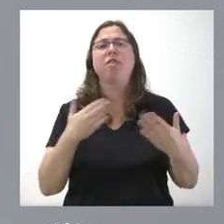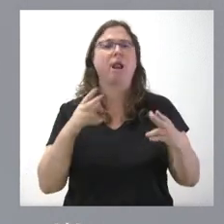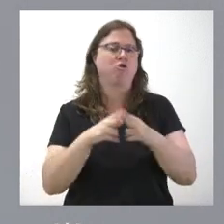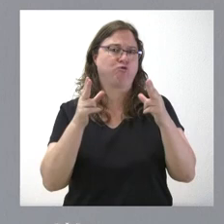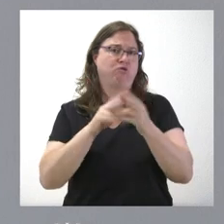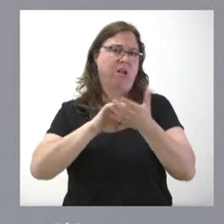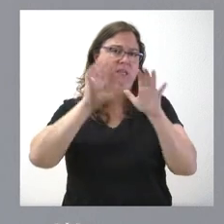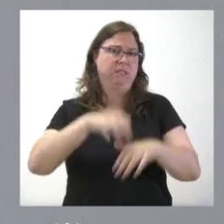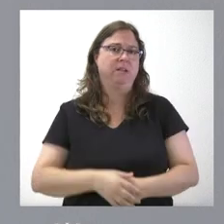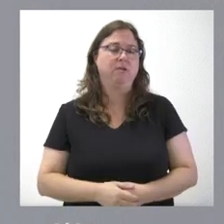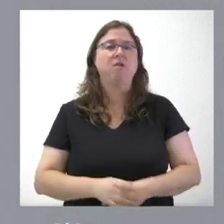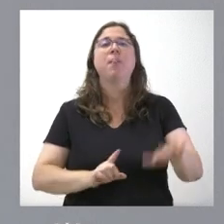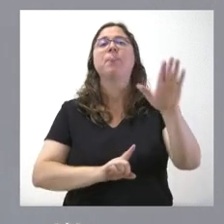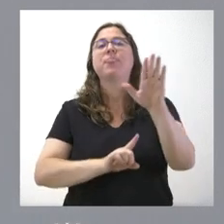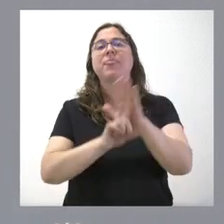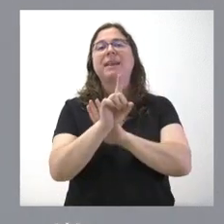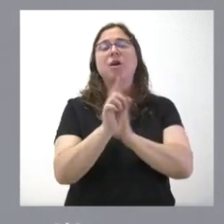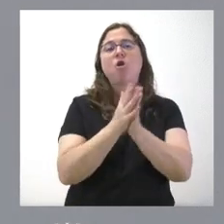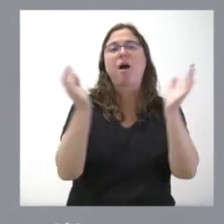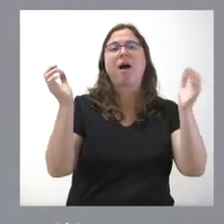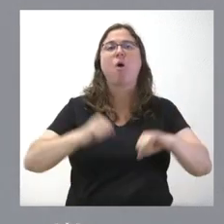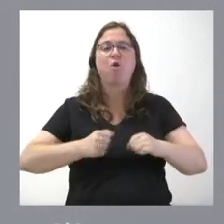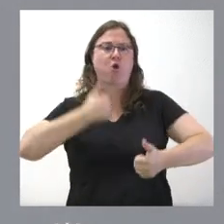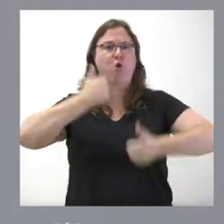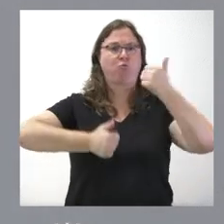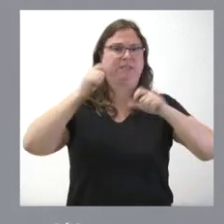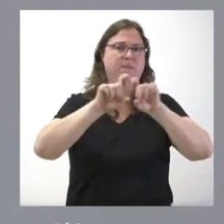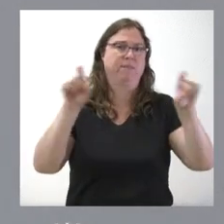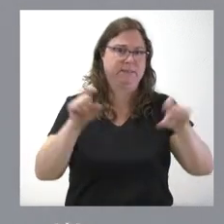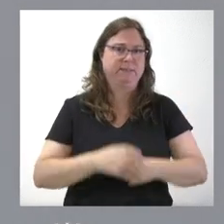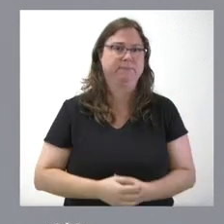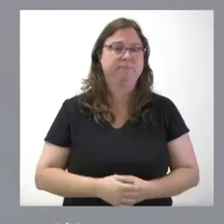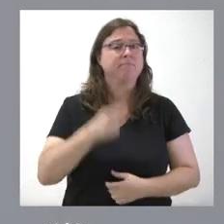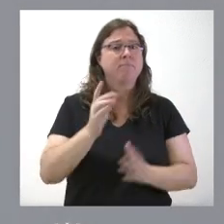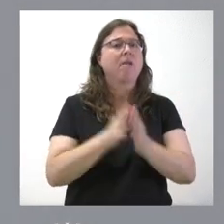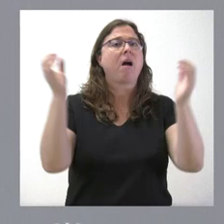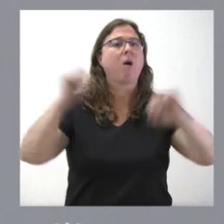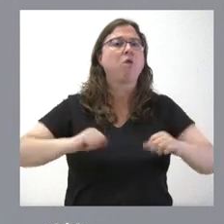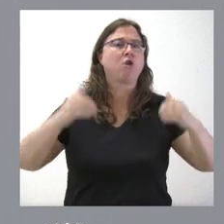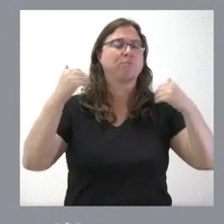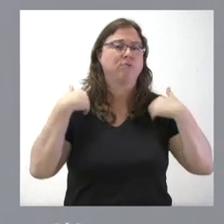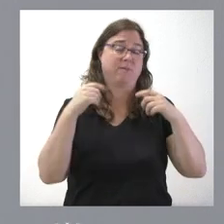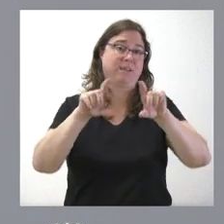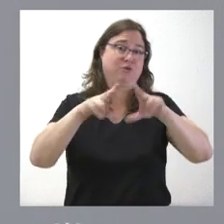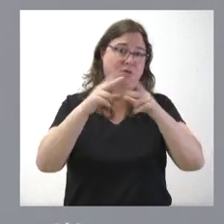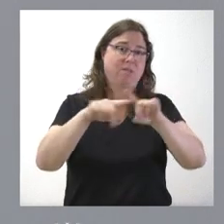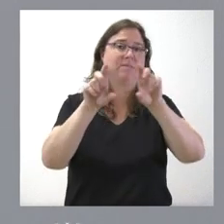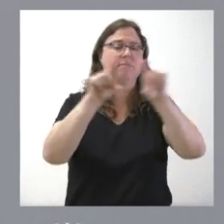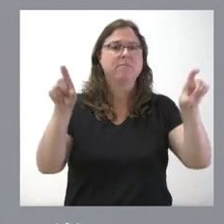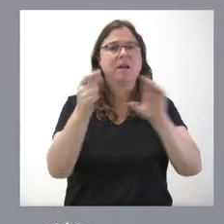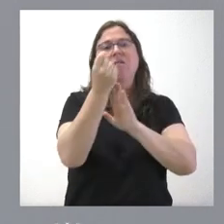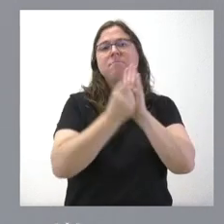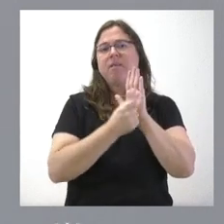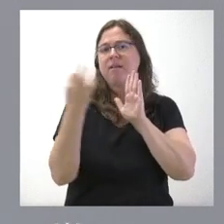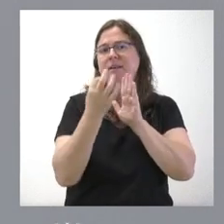León en desarrollo también del acuerdo de competitividad empresarial este acuerdo de responsabilidad social empresarial tiene una medida que son